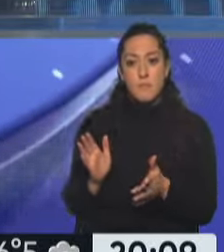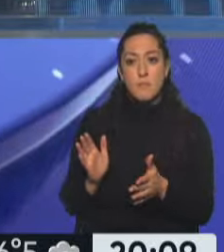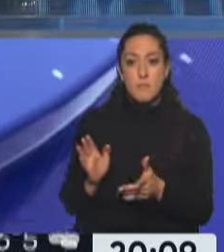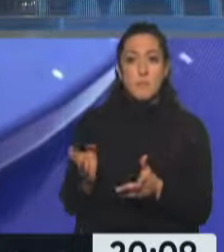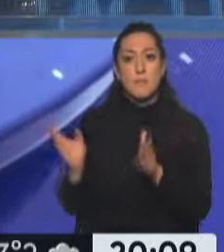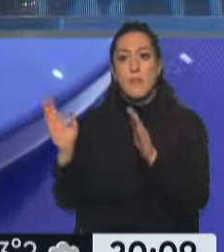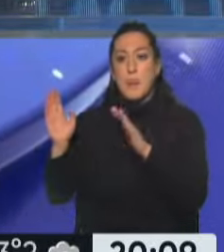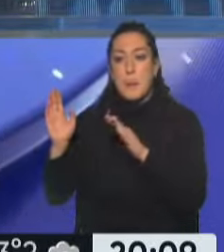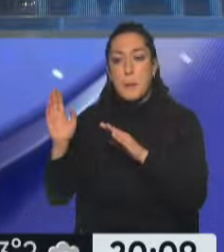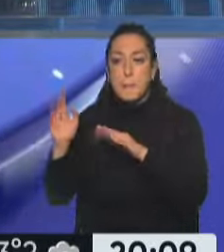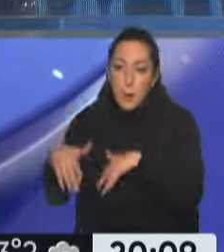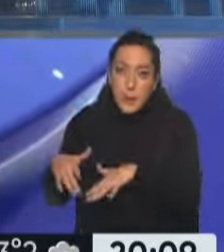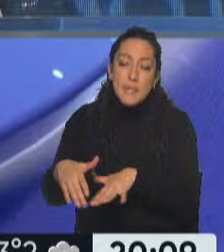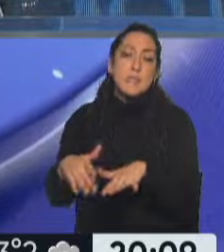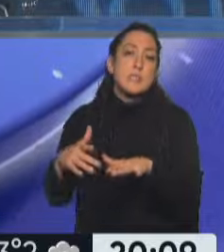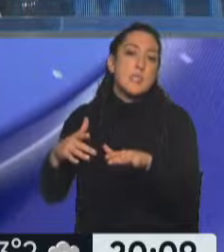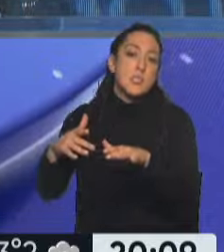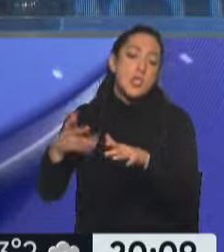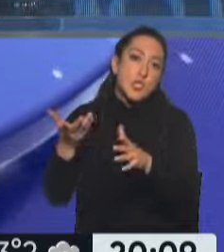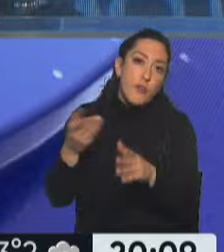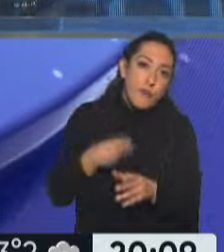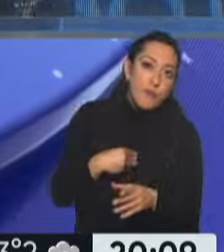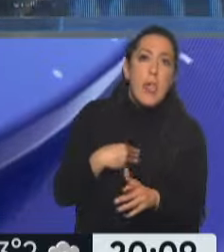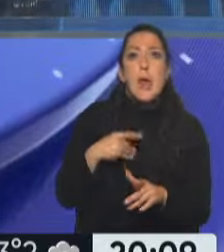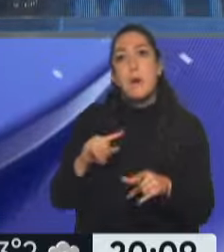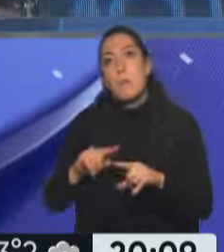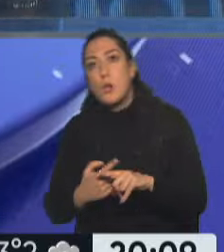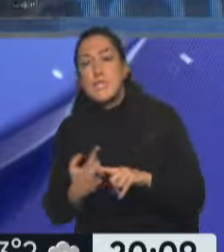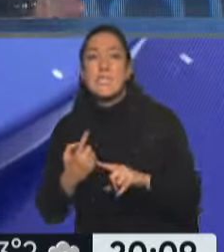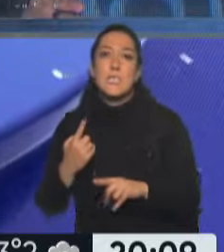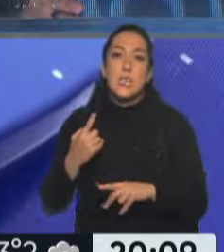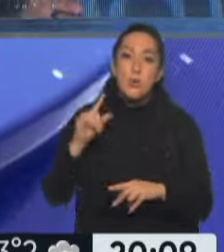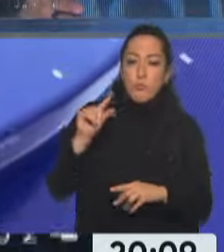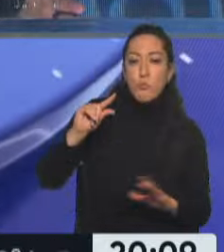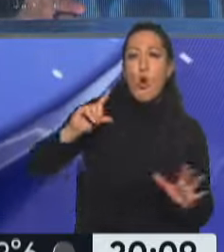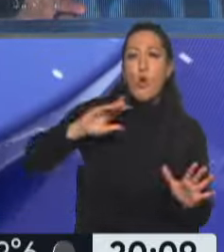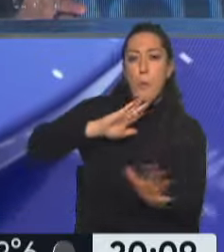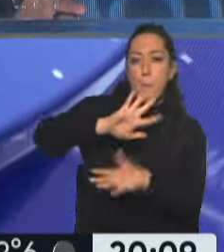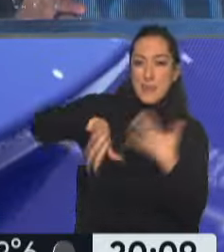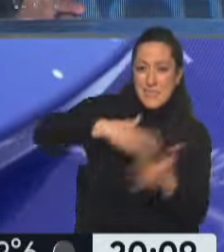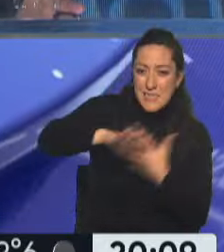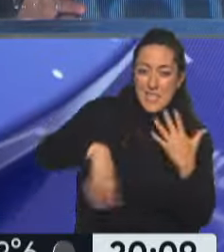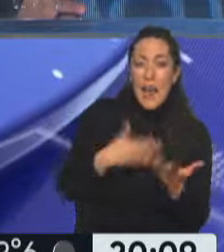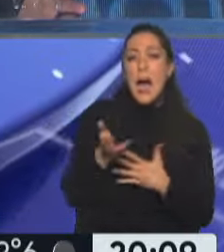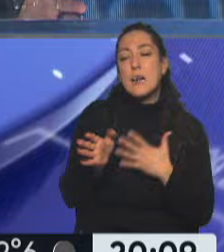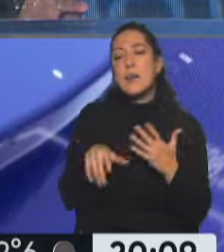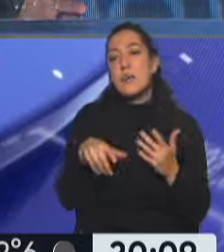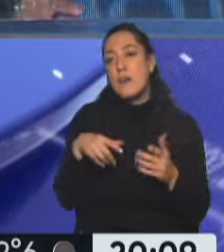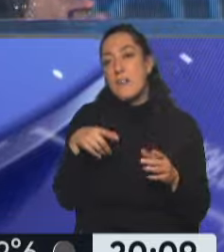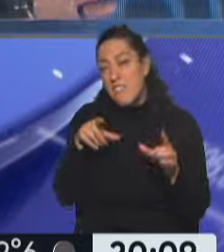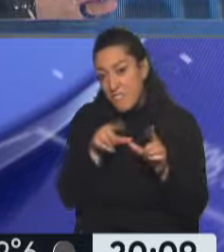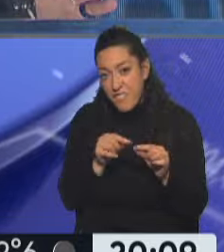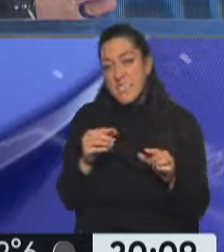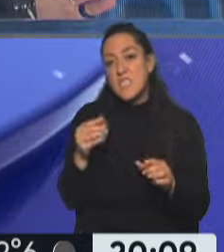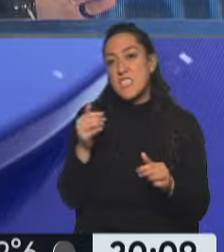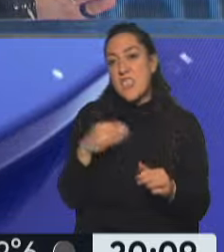una marcha, pero en parte también es una procesión, porque se mezcla un poco lo religioso, la histórica fecha religiosa